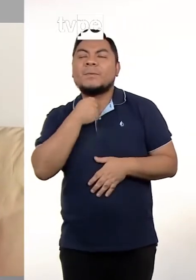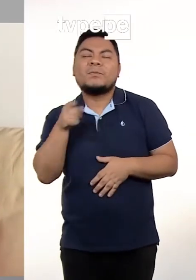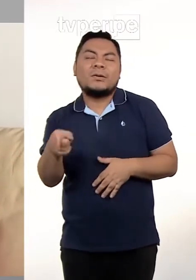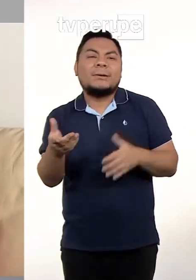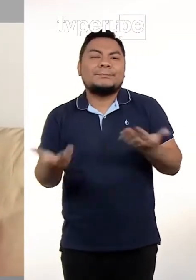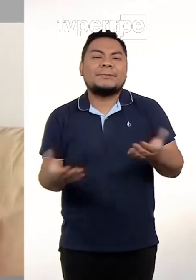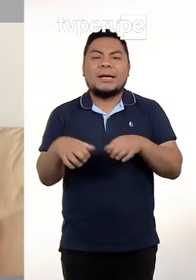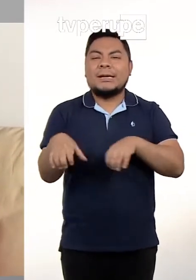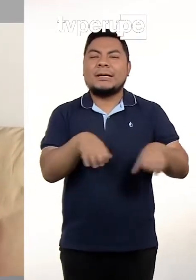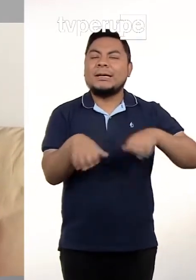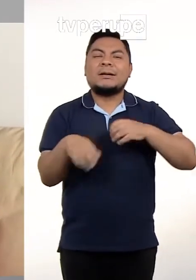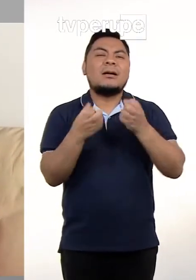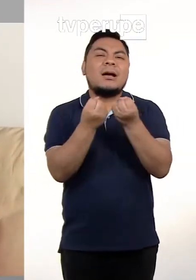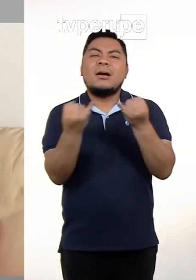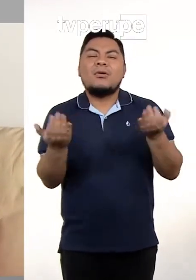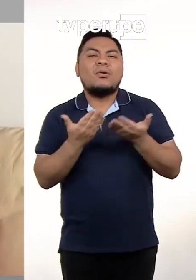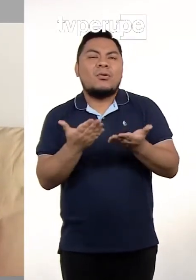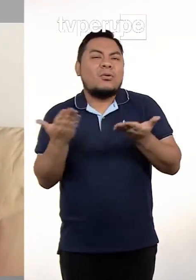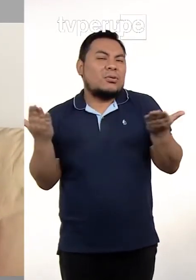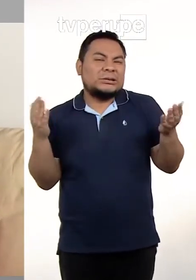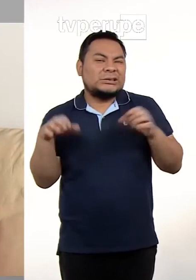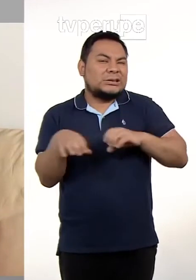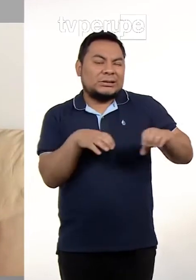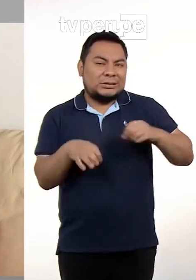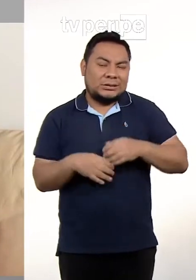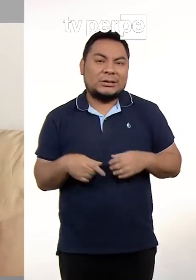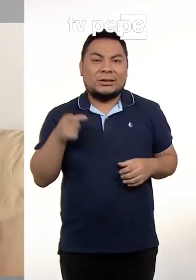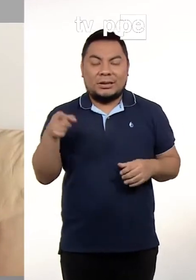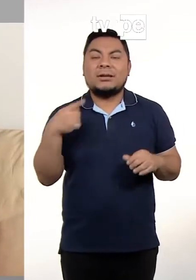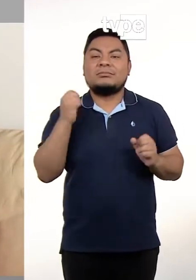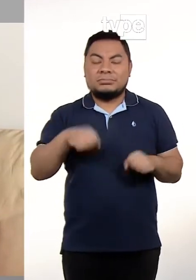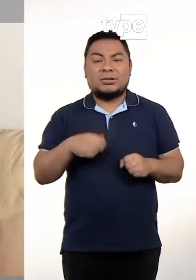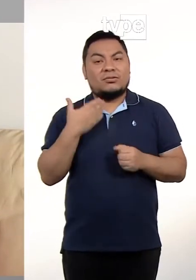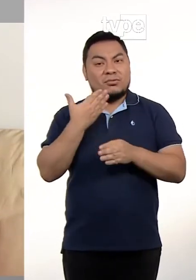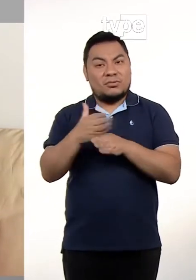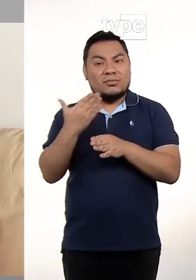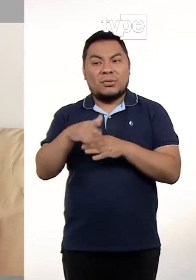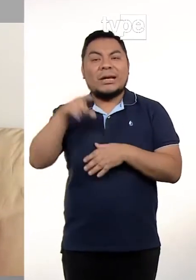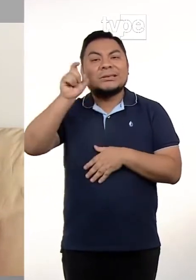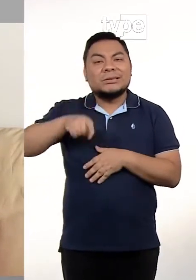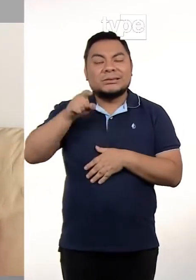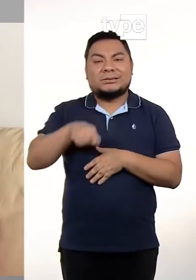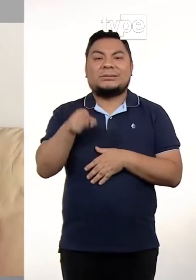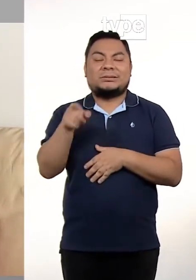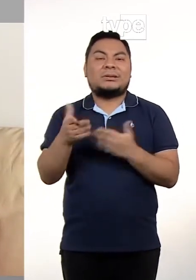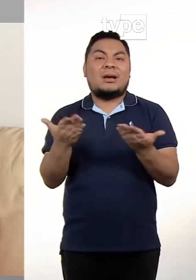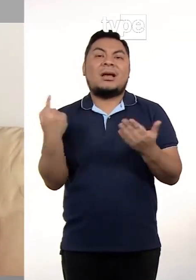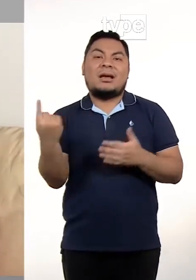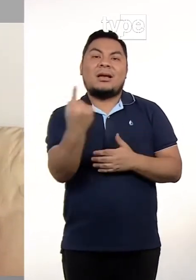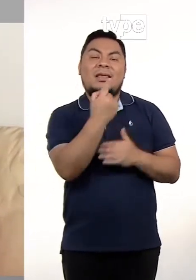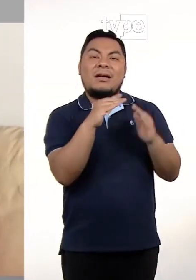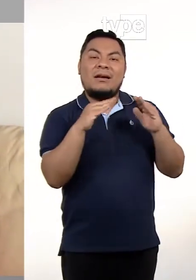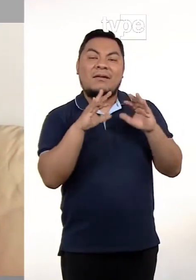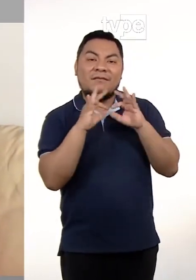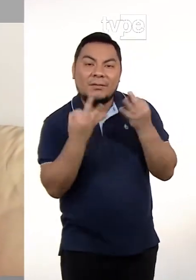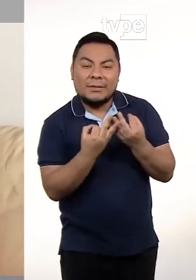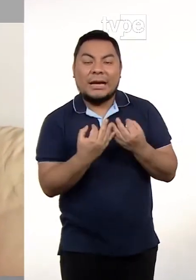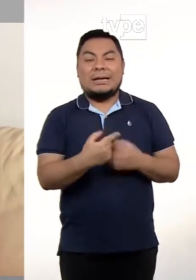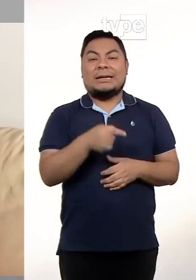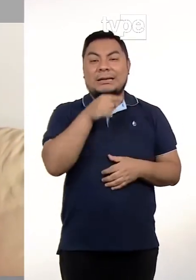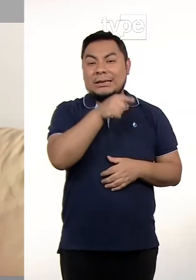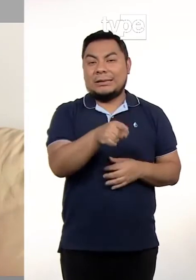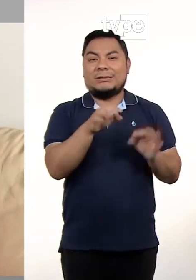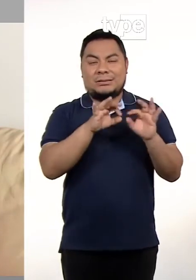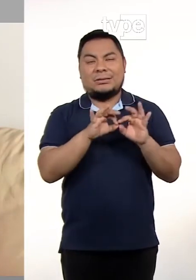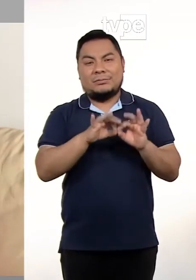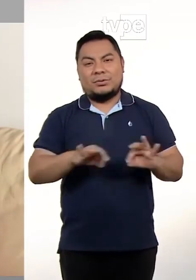estar haciendo alguna u otra actividad que comparten de acuerdo a las necesidades de cada familia, y eso